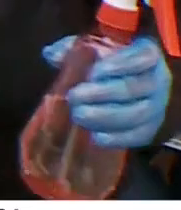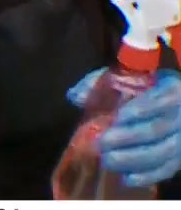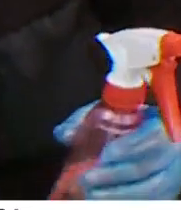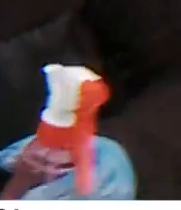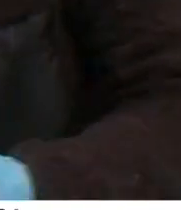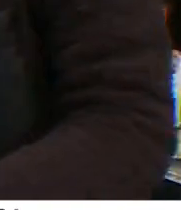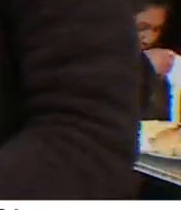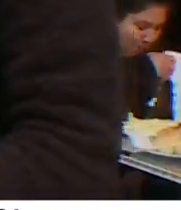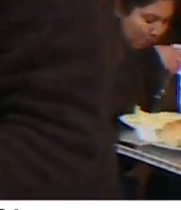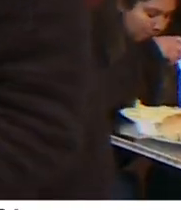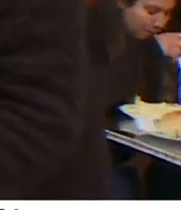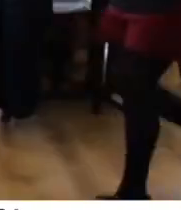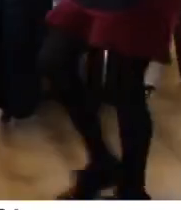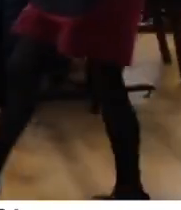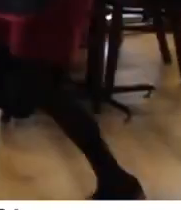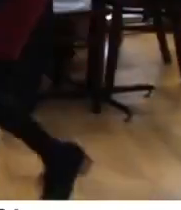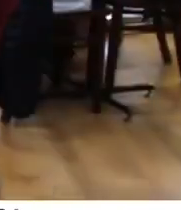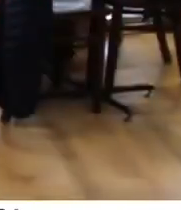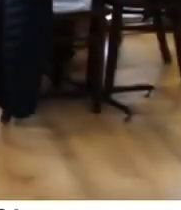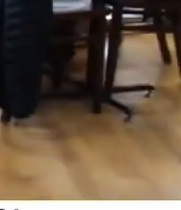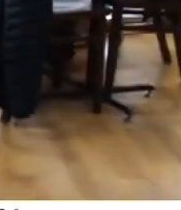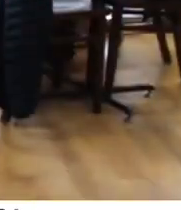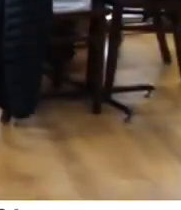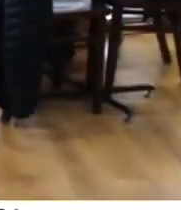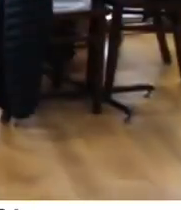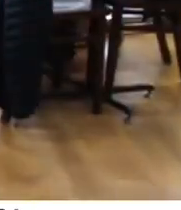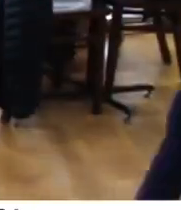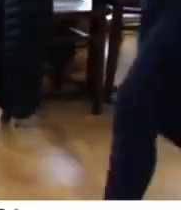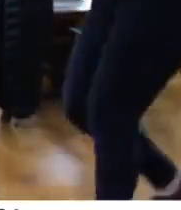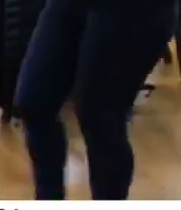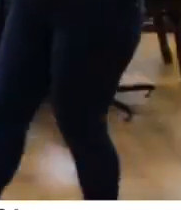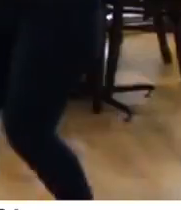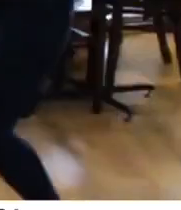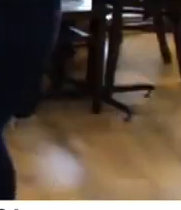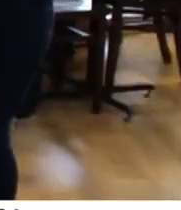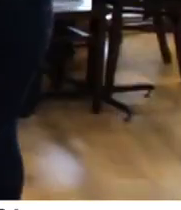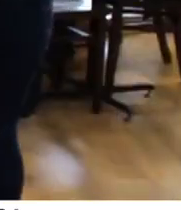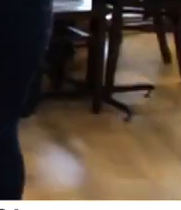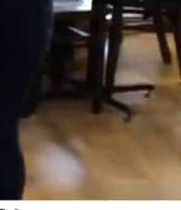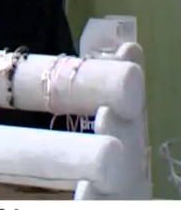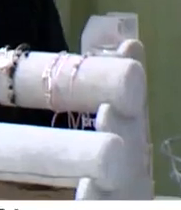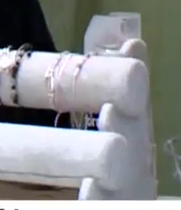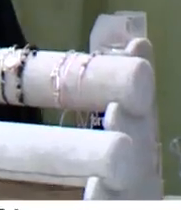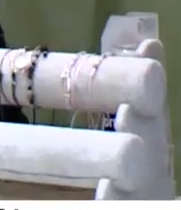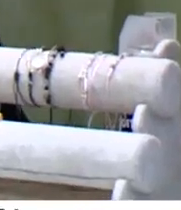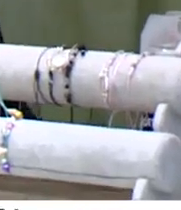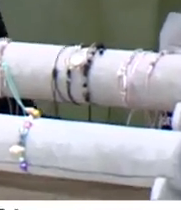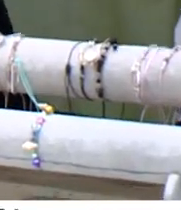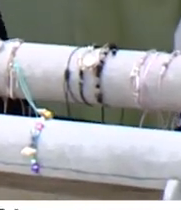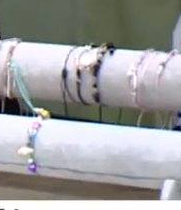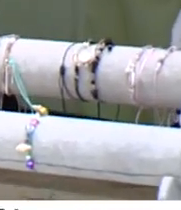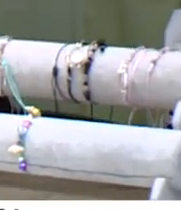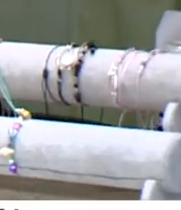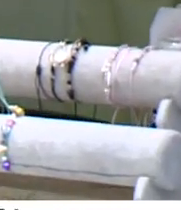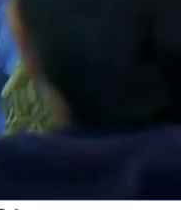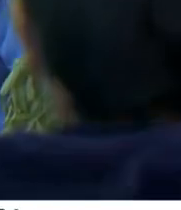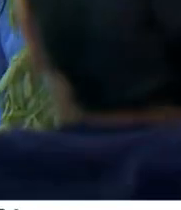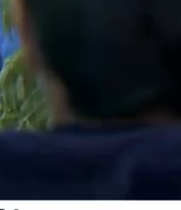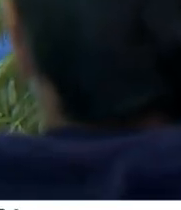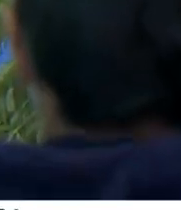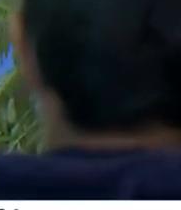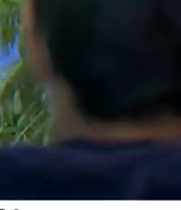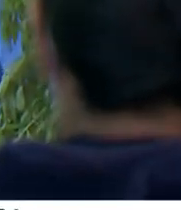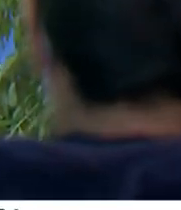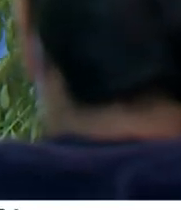otras medidas, adaptabilidad, también habló de aumento de la productividad de 1,5% en los próximos años. Es parte de la batería de medidas en el